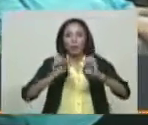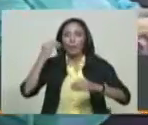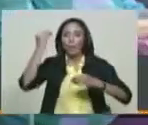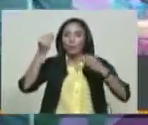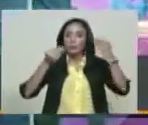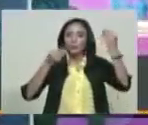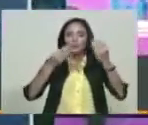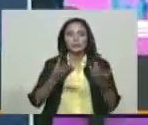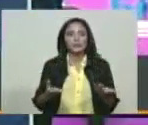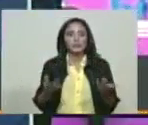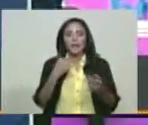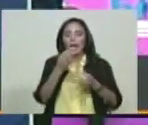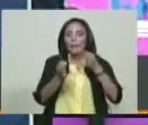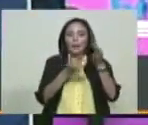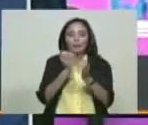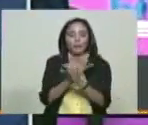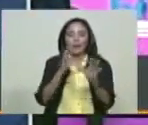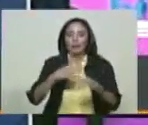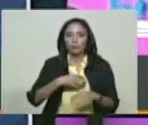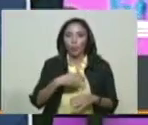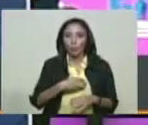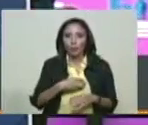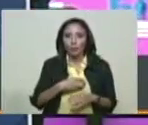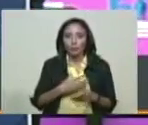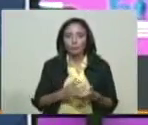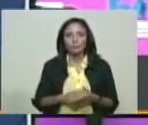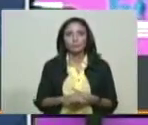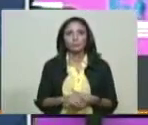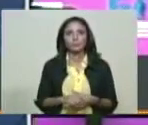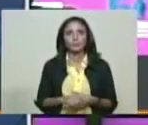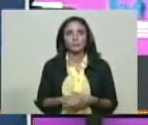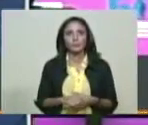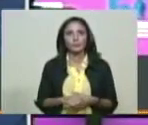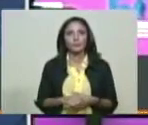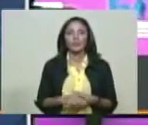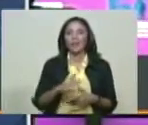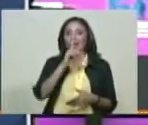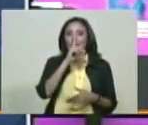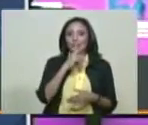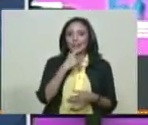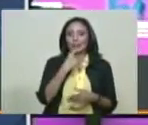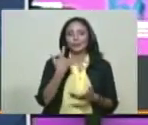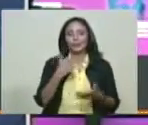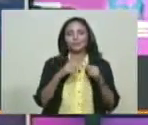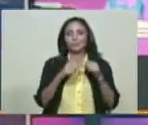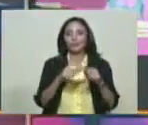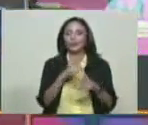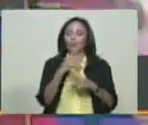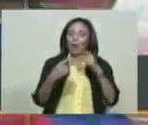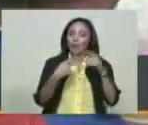pero no hubo las condiciones para anunciarlo y el secreto se mantuvo